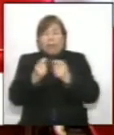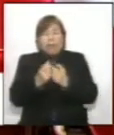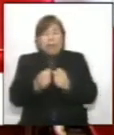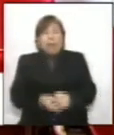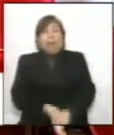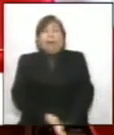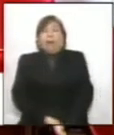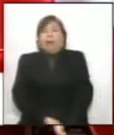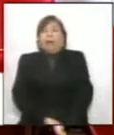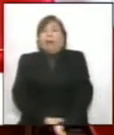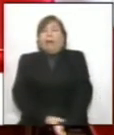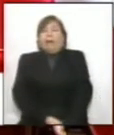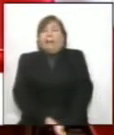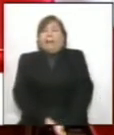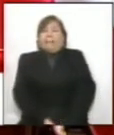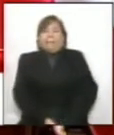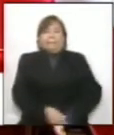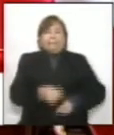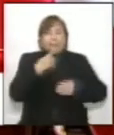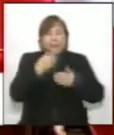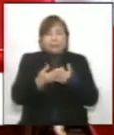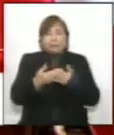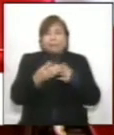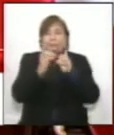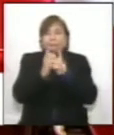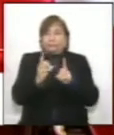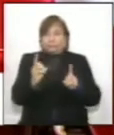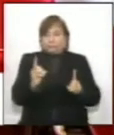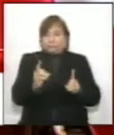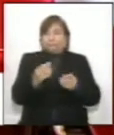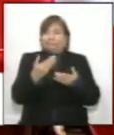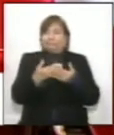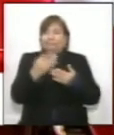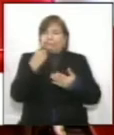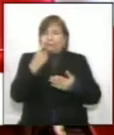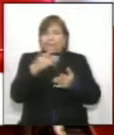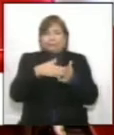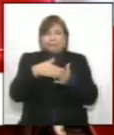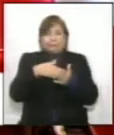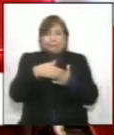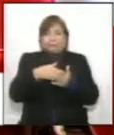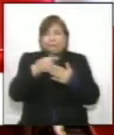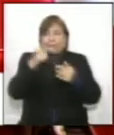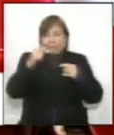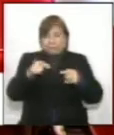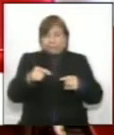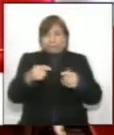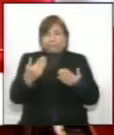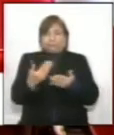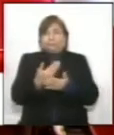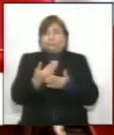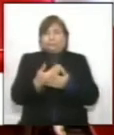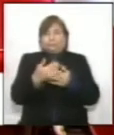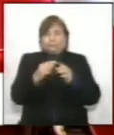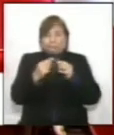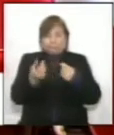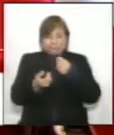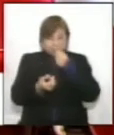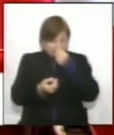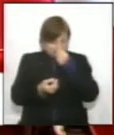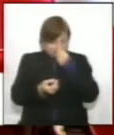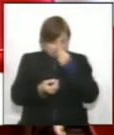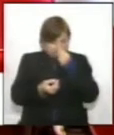lo que me emitió en el expertise democrático, de que había una debilidad en este nuevo gabinete. Y lo que hizo el presidente